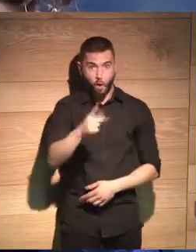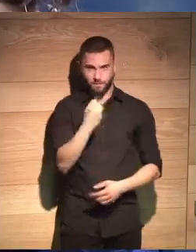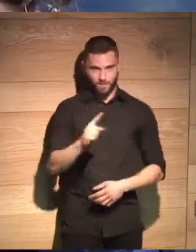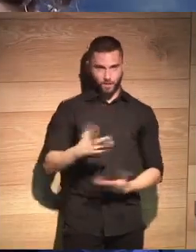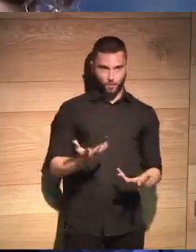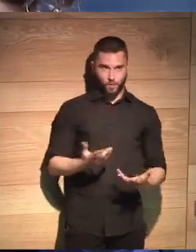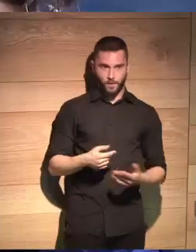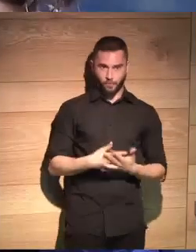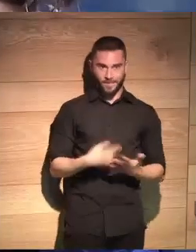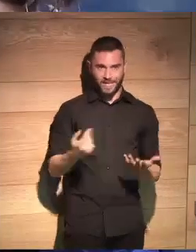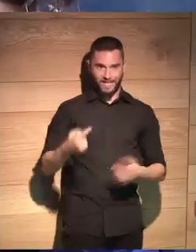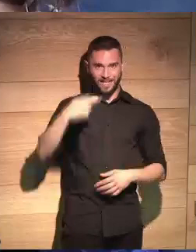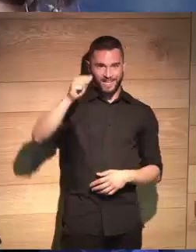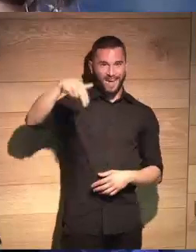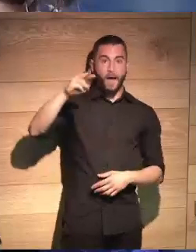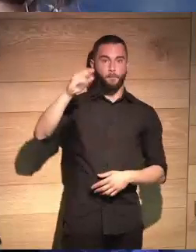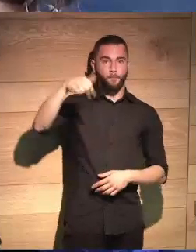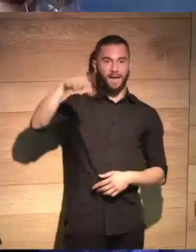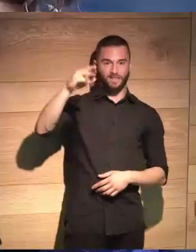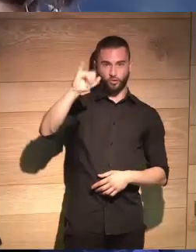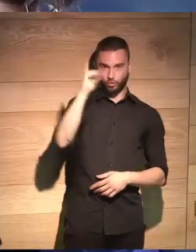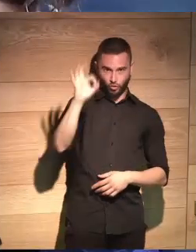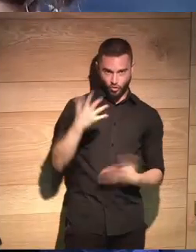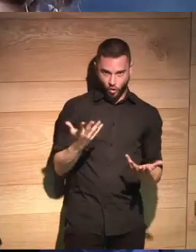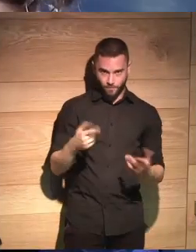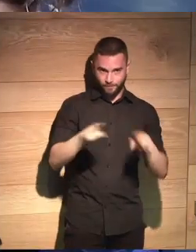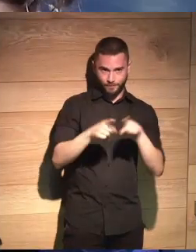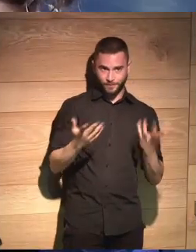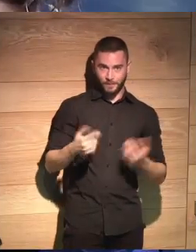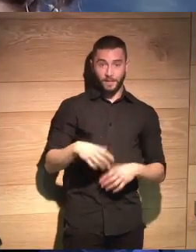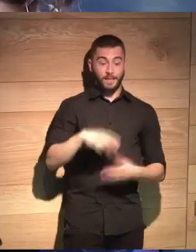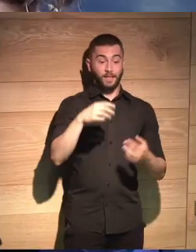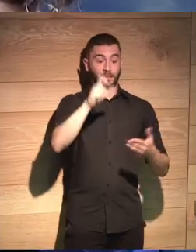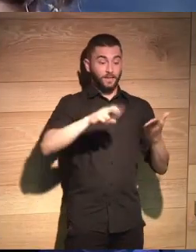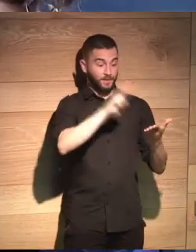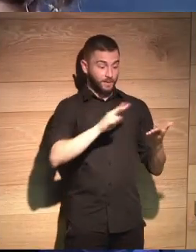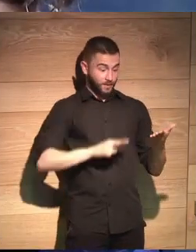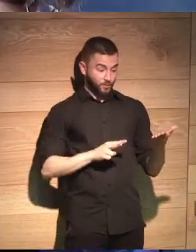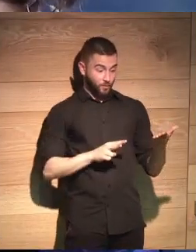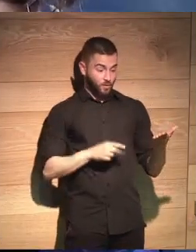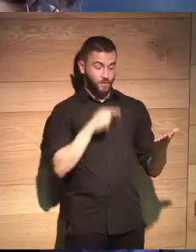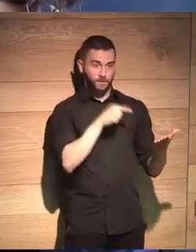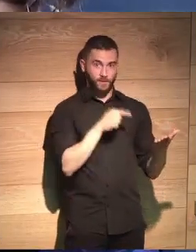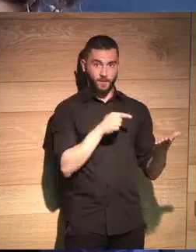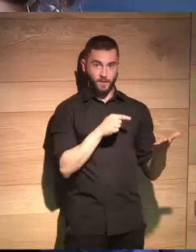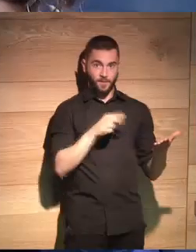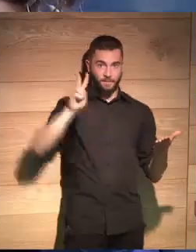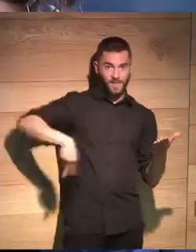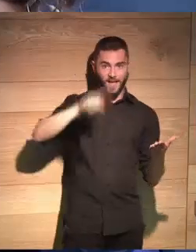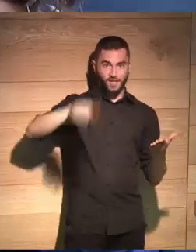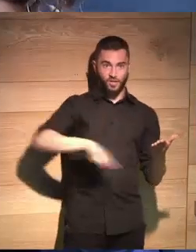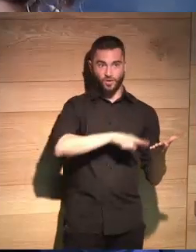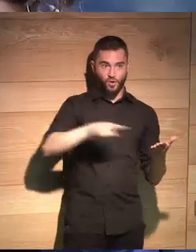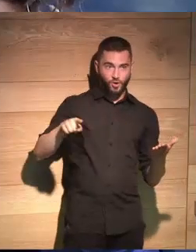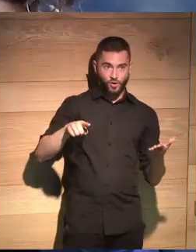ser verosímil. Una cosa es que el lector crea lo que tú digas, y la otra es que eso sea o no verosímil. O sea,